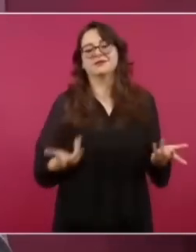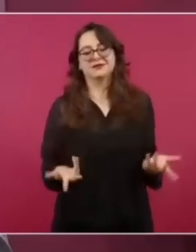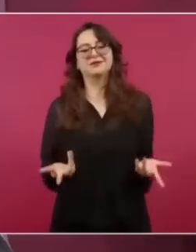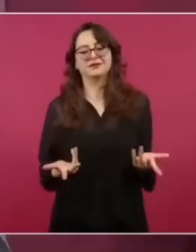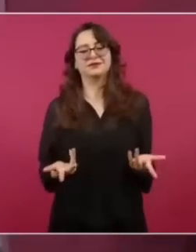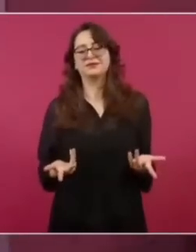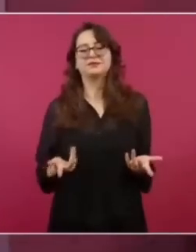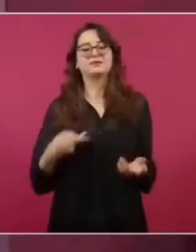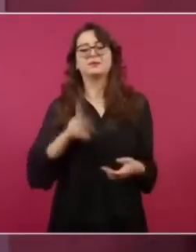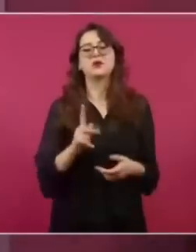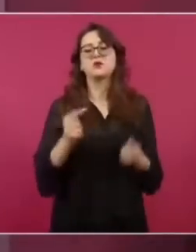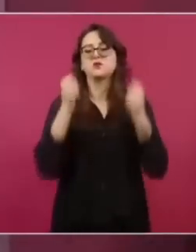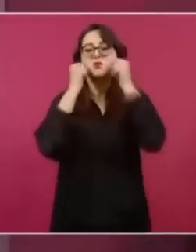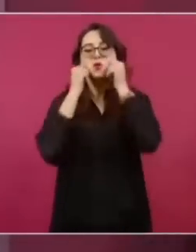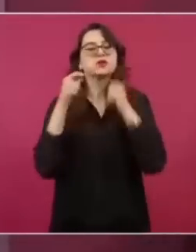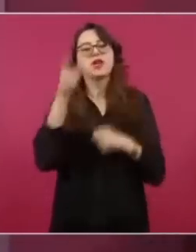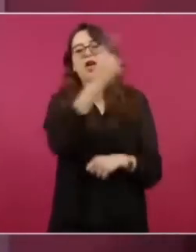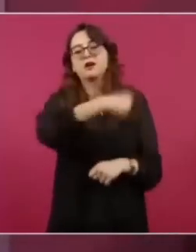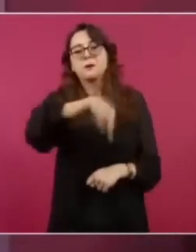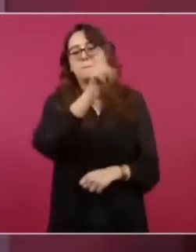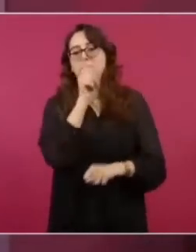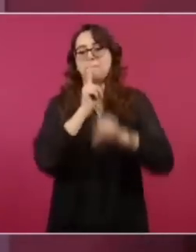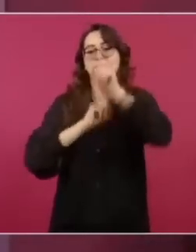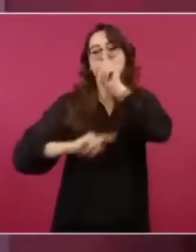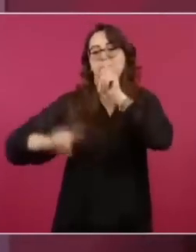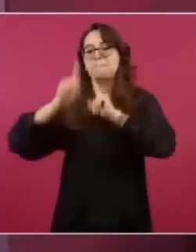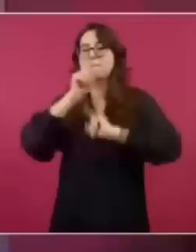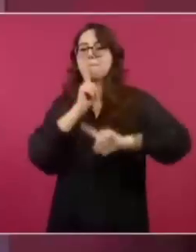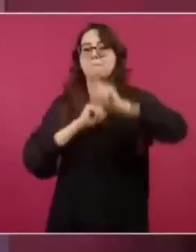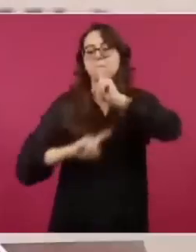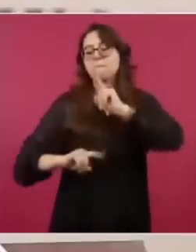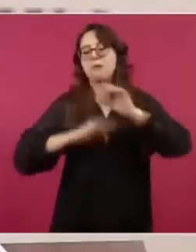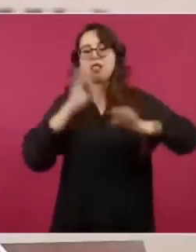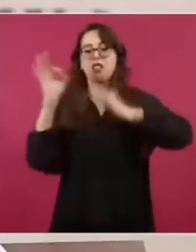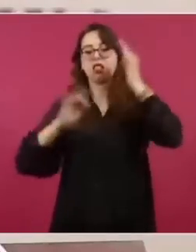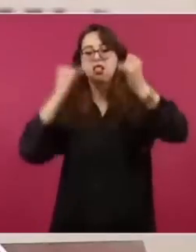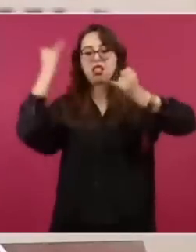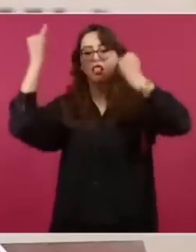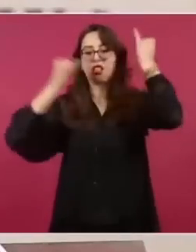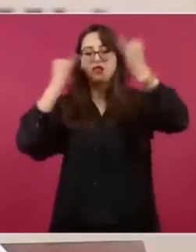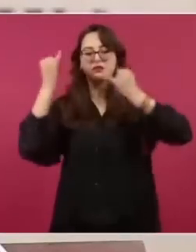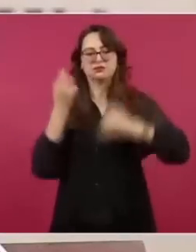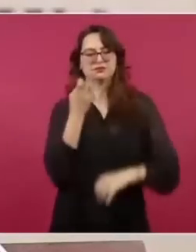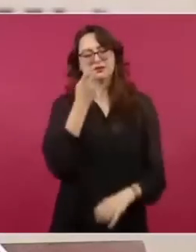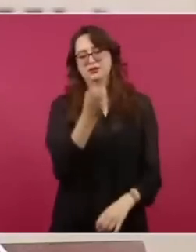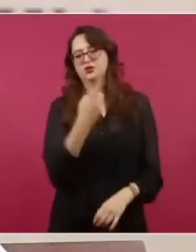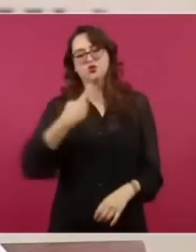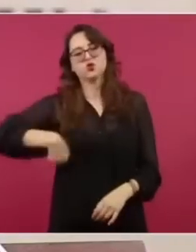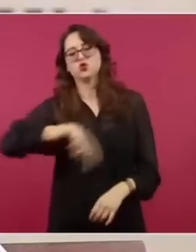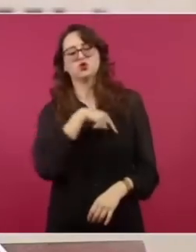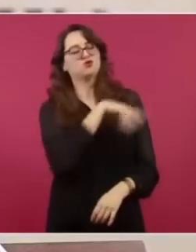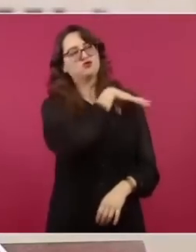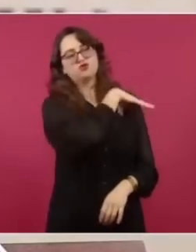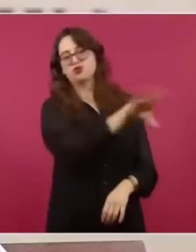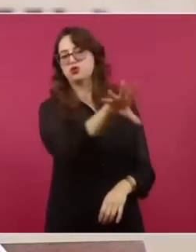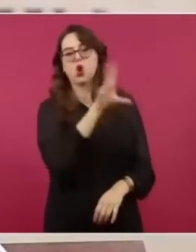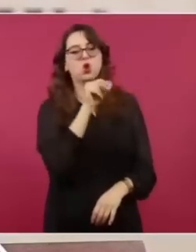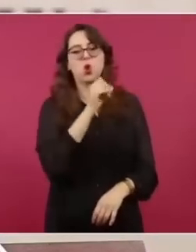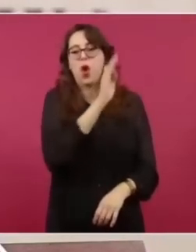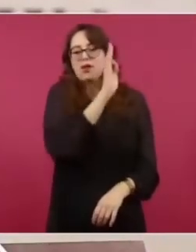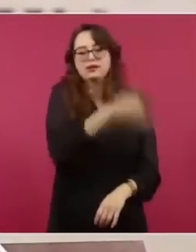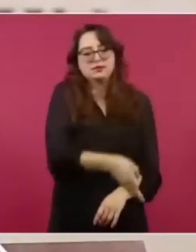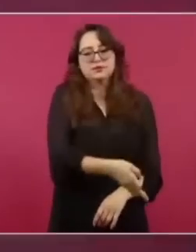desde luego debo decir que los planteamientos son inaceptables para México México nunca los aceptaría